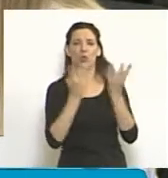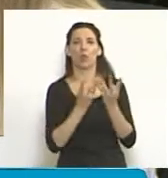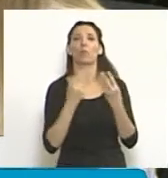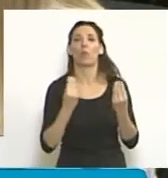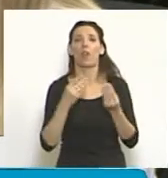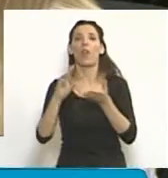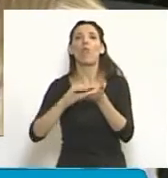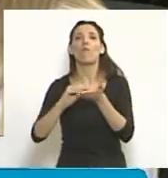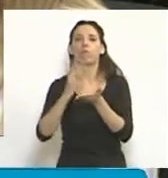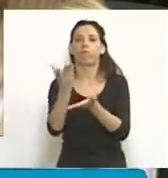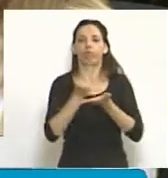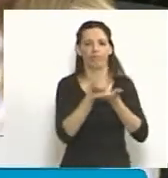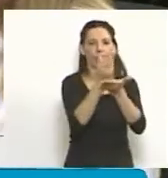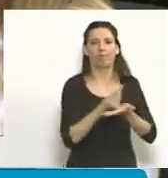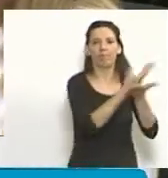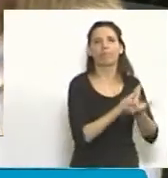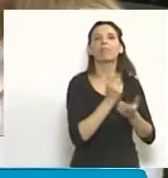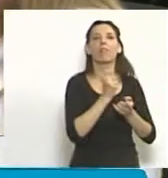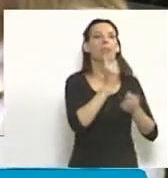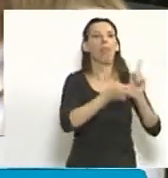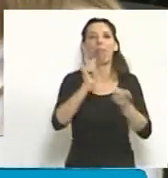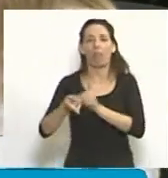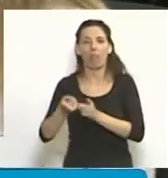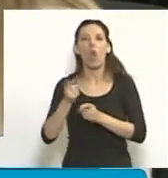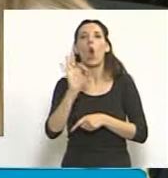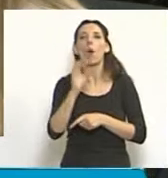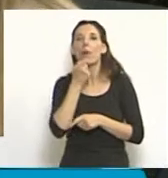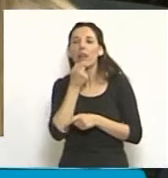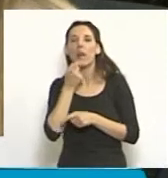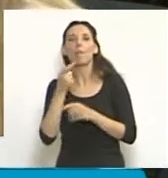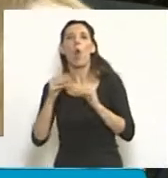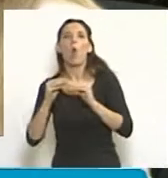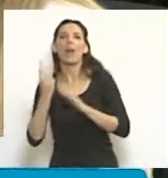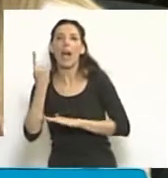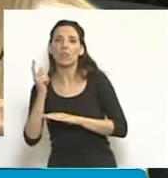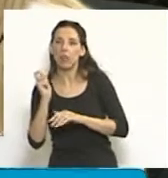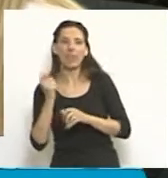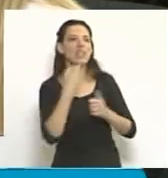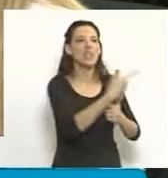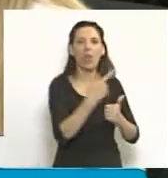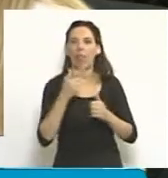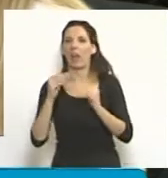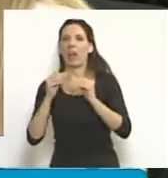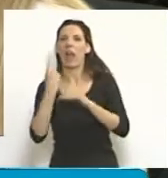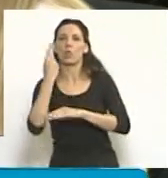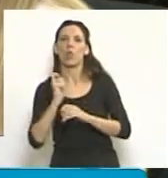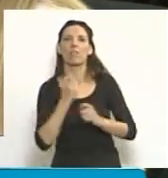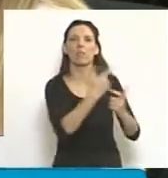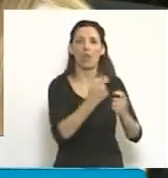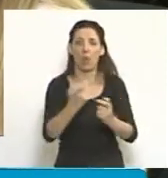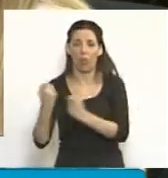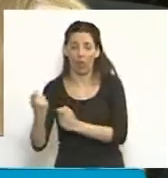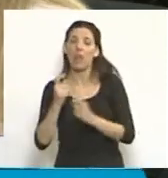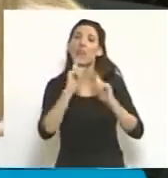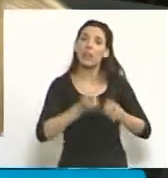de funcionarios, para la asignación de casos a esos funcionarios y también para la posibilidad de que estos puedan